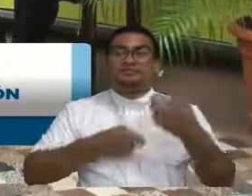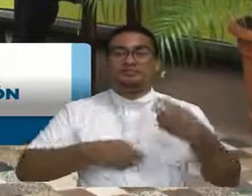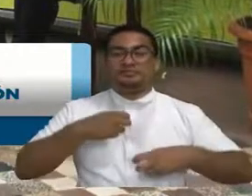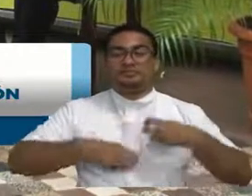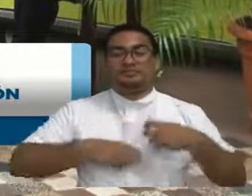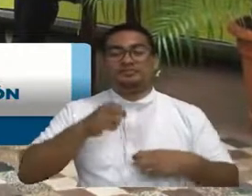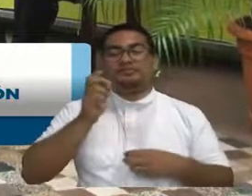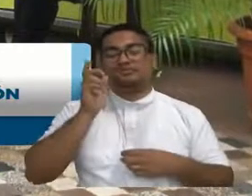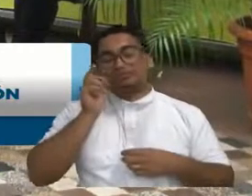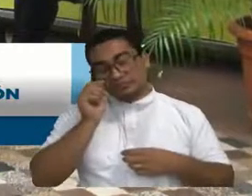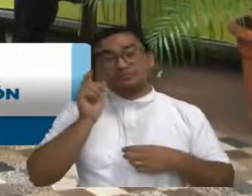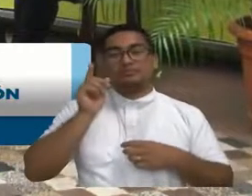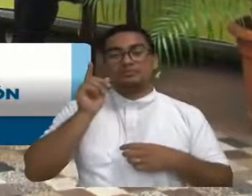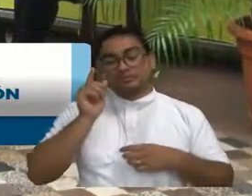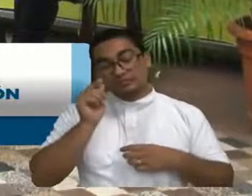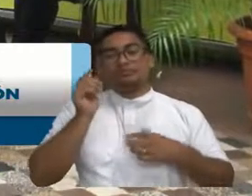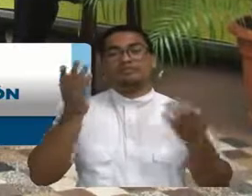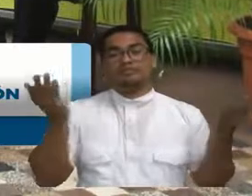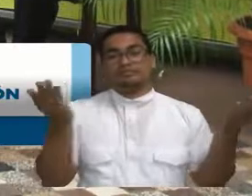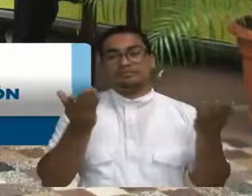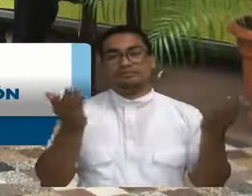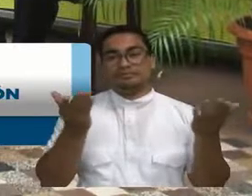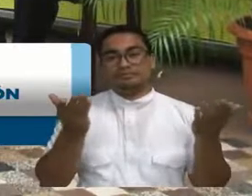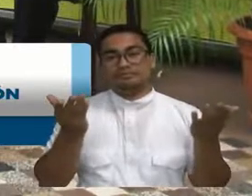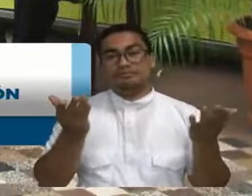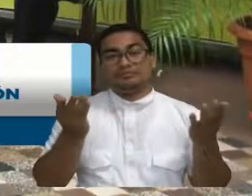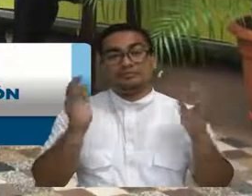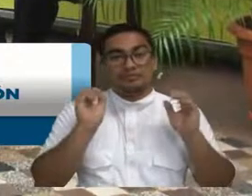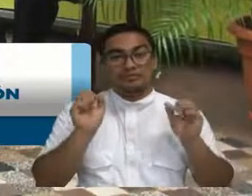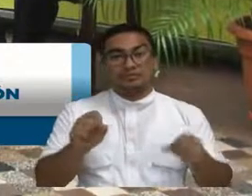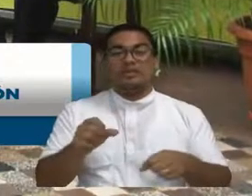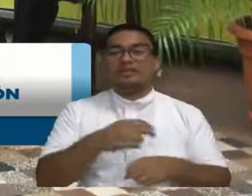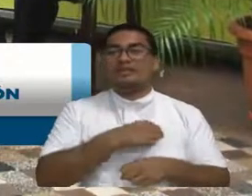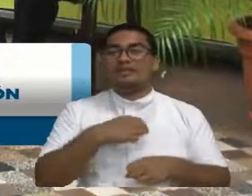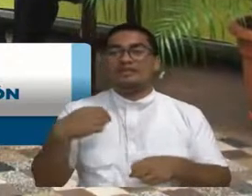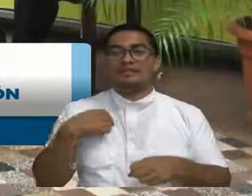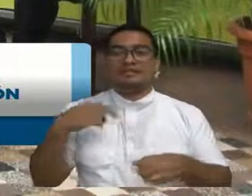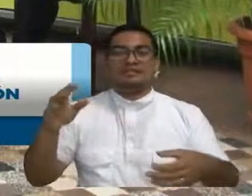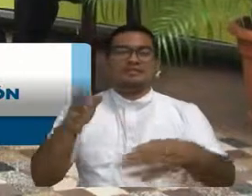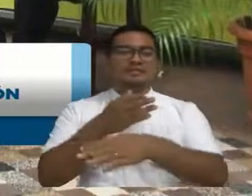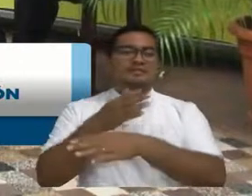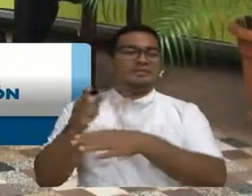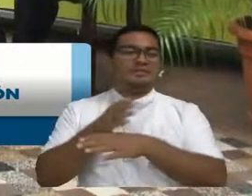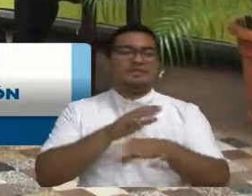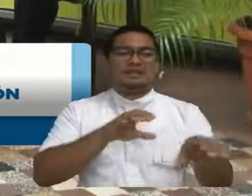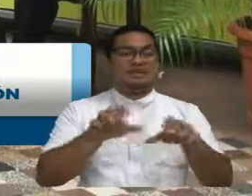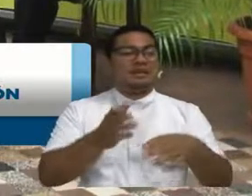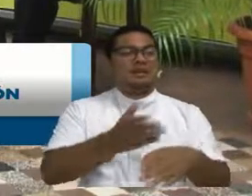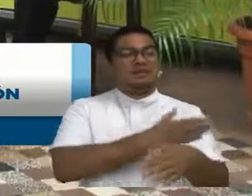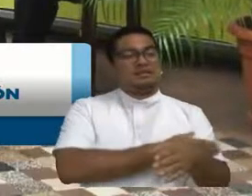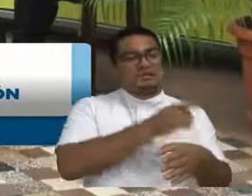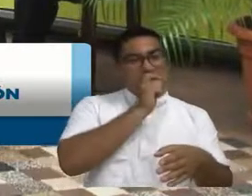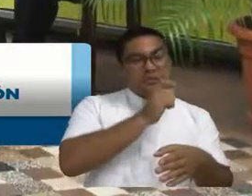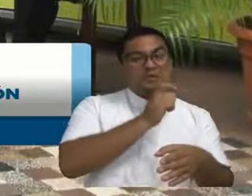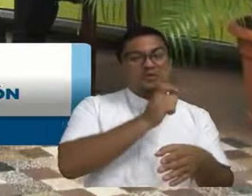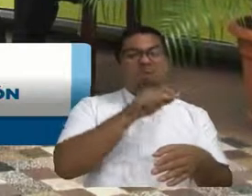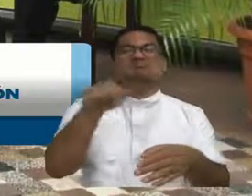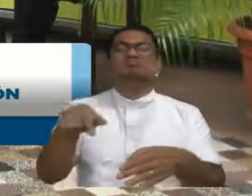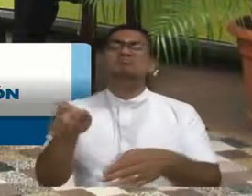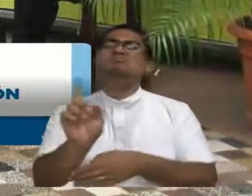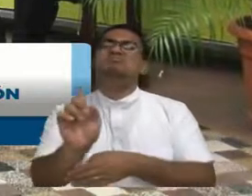insomnio, la motivación para hacer actividades que antes le gustaban hacer, todos estos síntomas, si